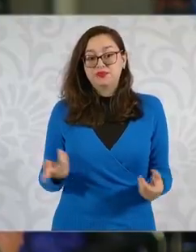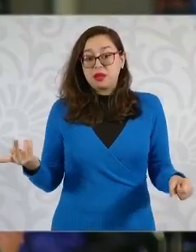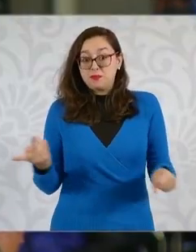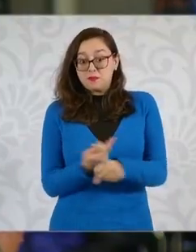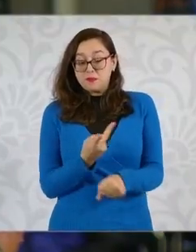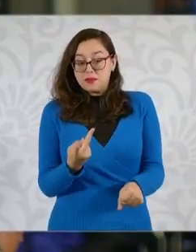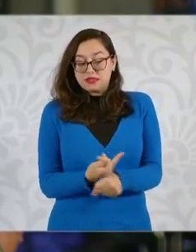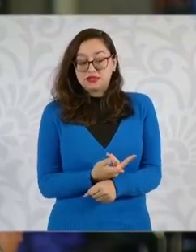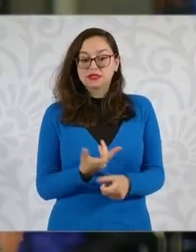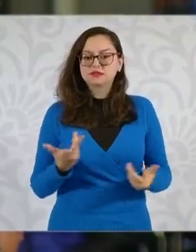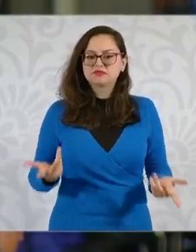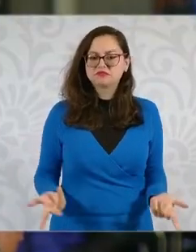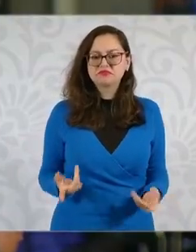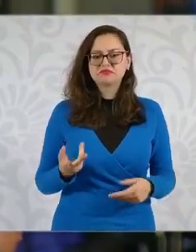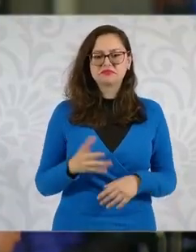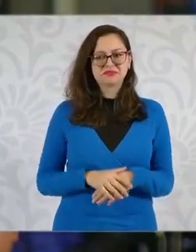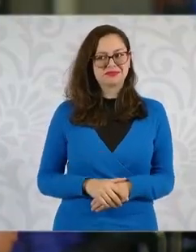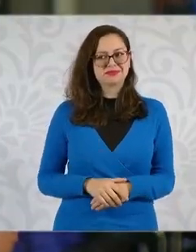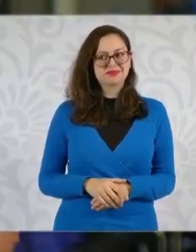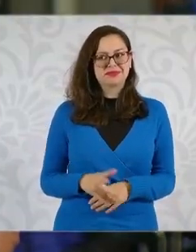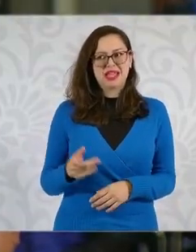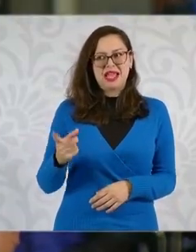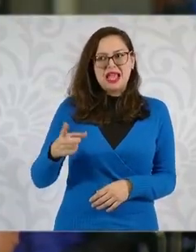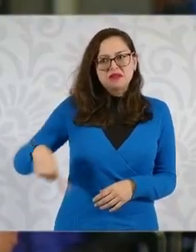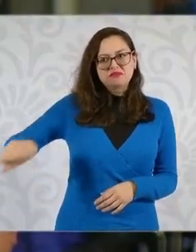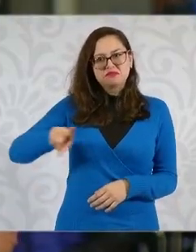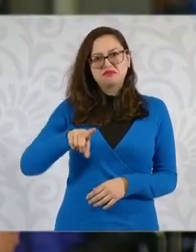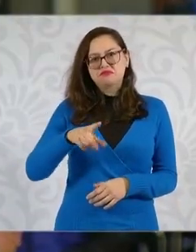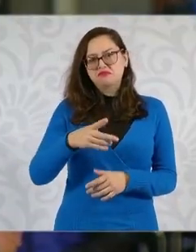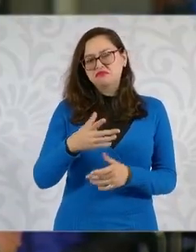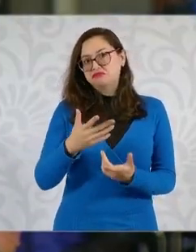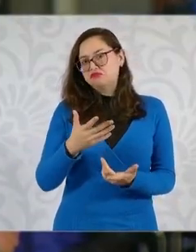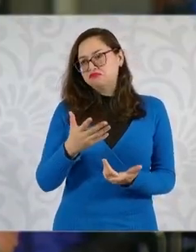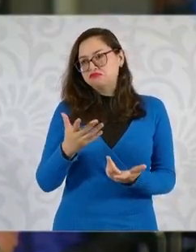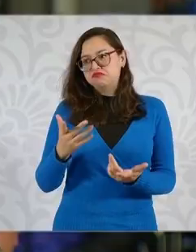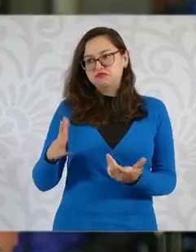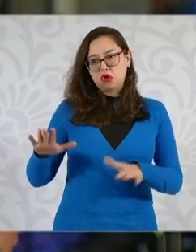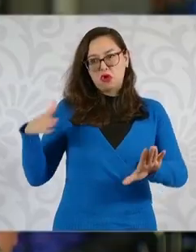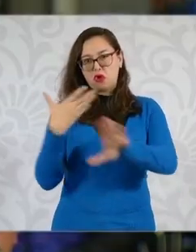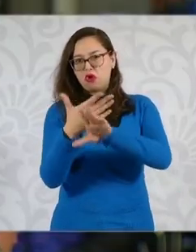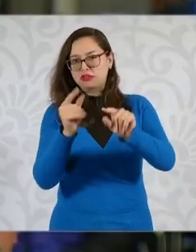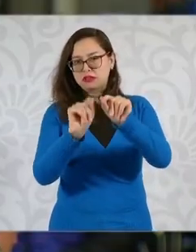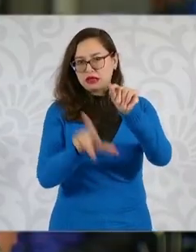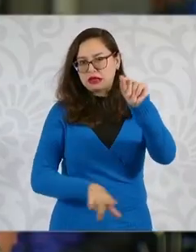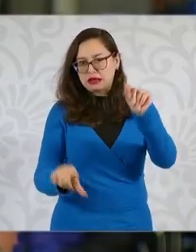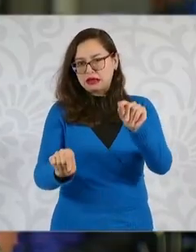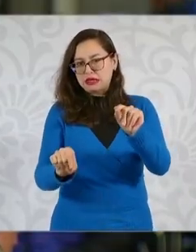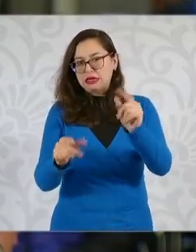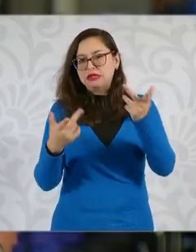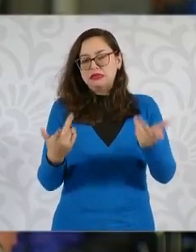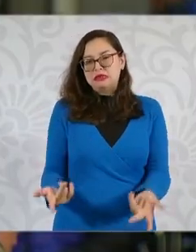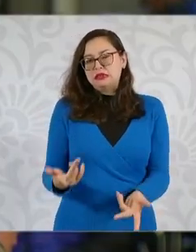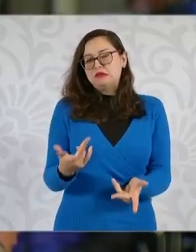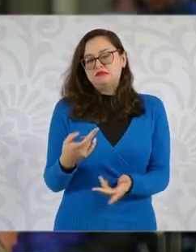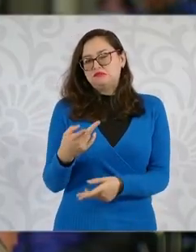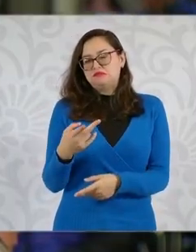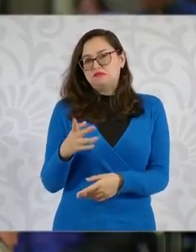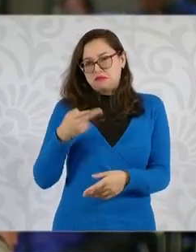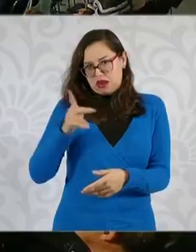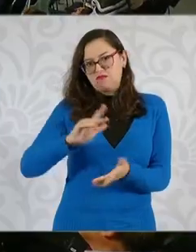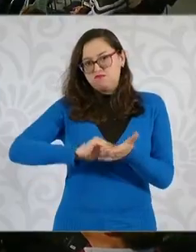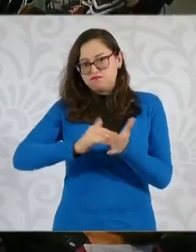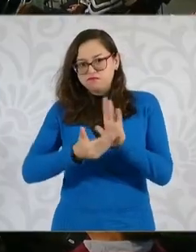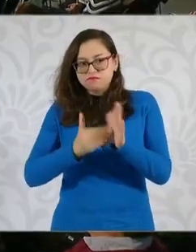descartaba que hay un golpe de Estado pero no sería esto una estrategia de los mismos jueces magistrados y ministros para dilatar el proceso